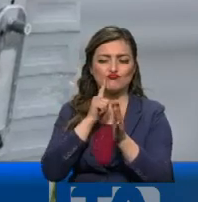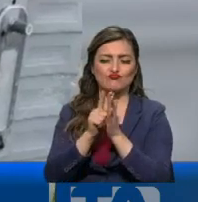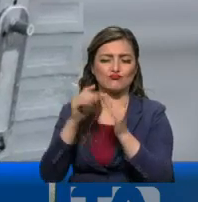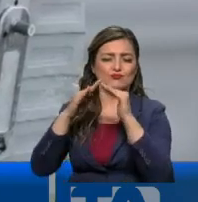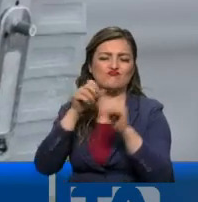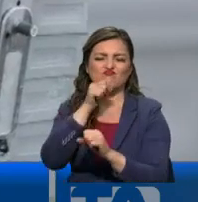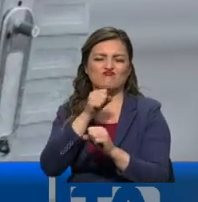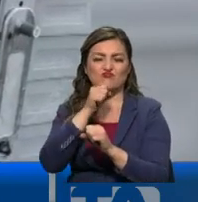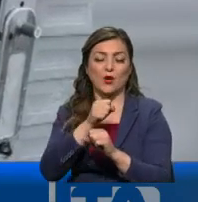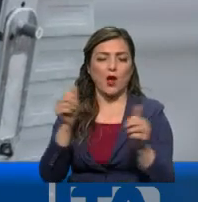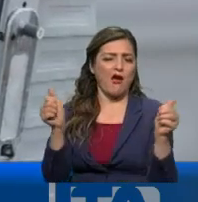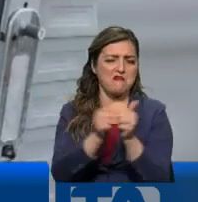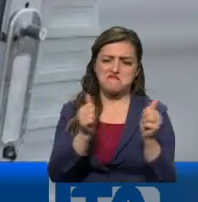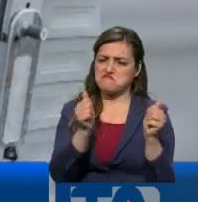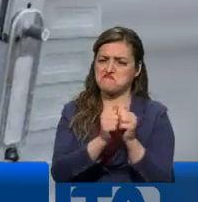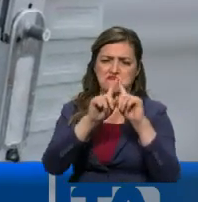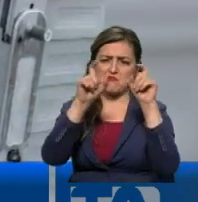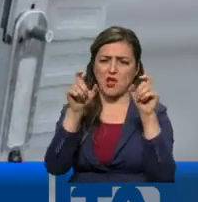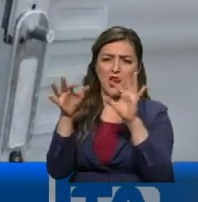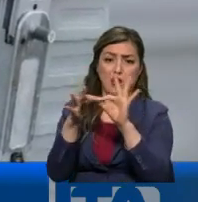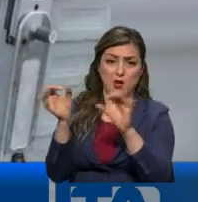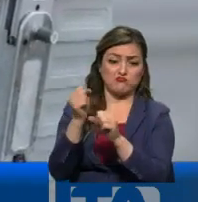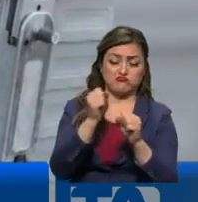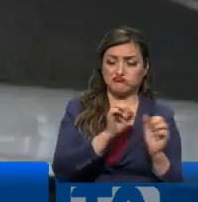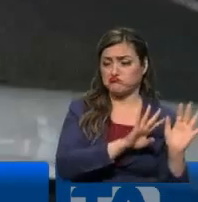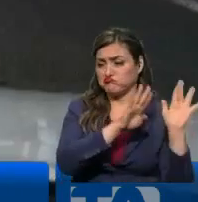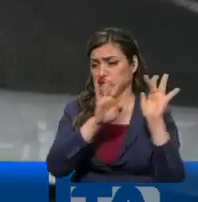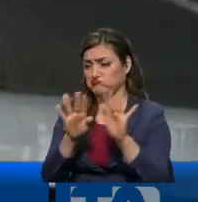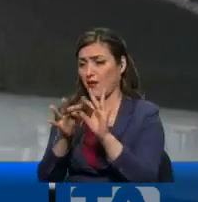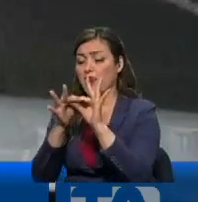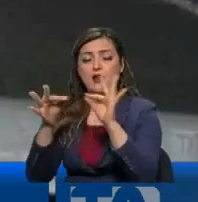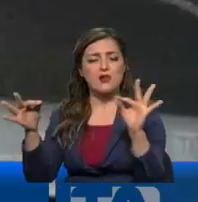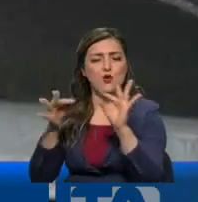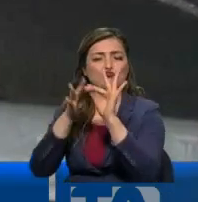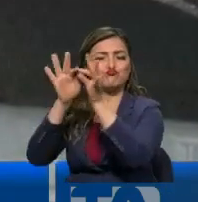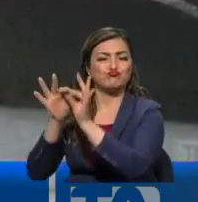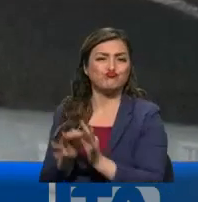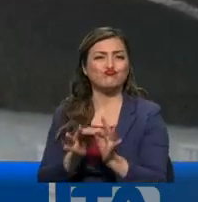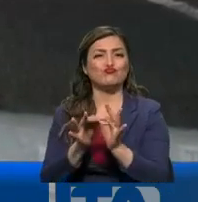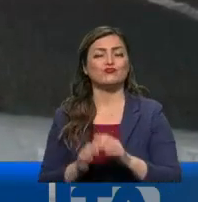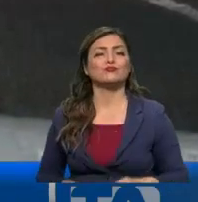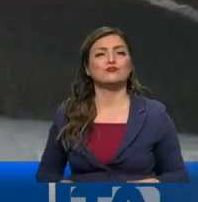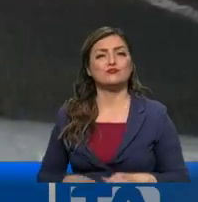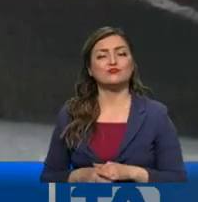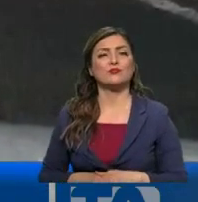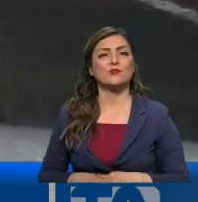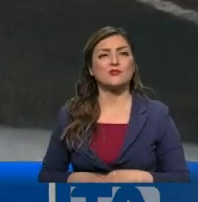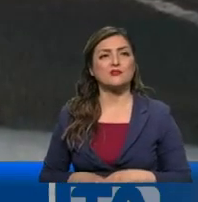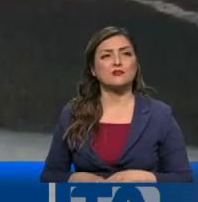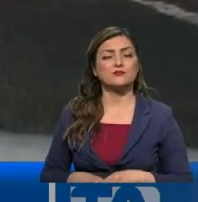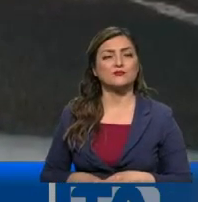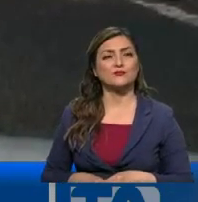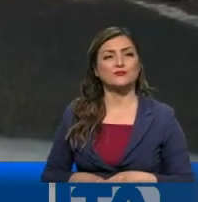de los contenedores de basura. La empresa metropolitana de aseo escuchó el pedido y una cuadrilla de trabajadores realizó el mantenimiento de los